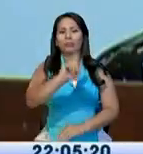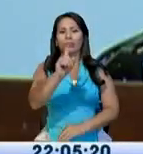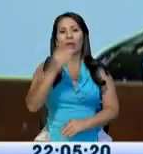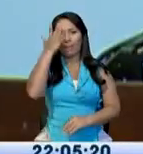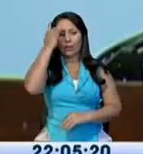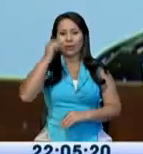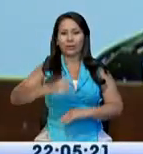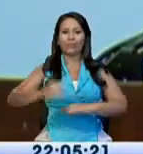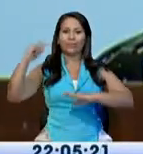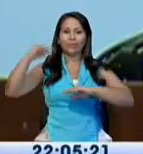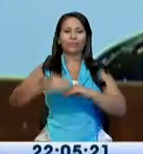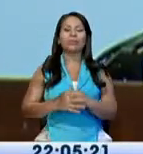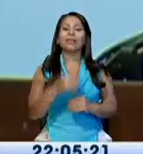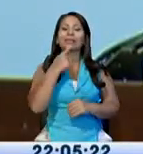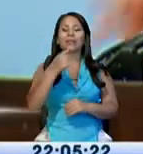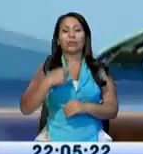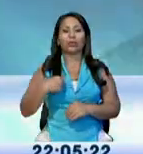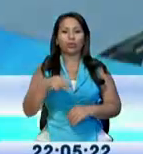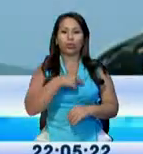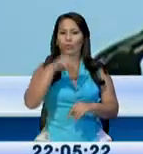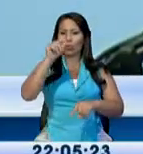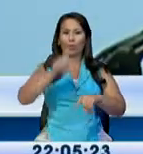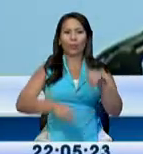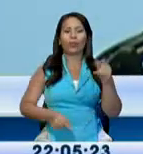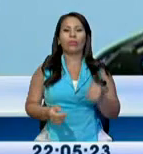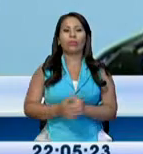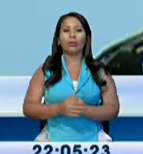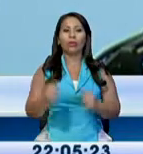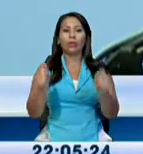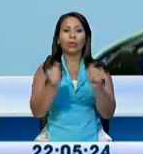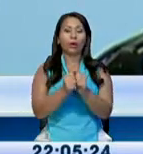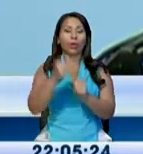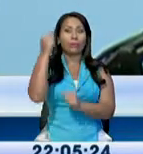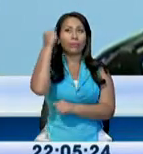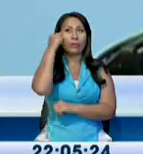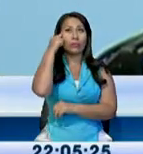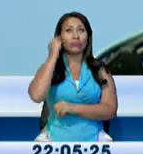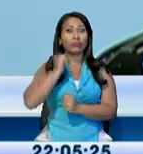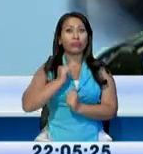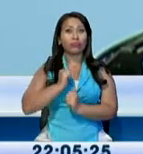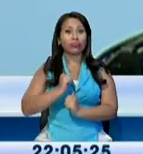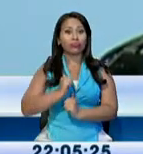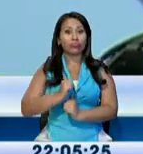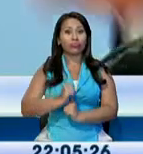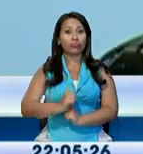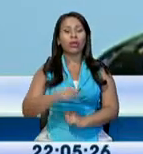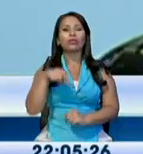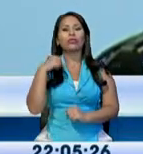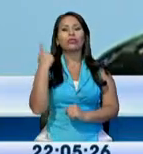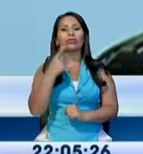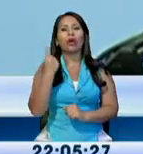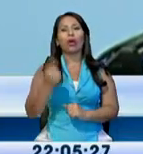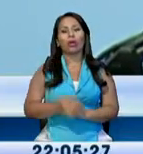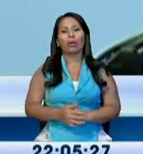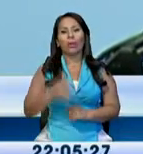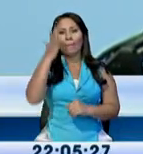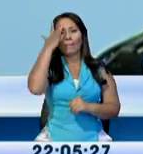no podemos quedarnos con el cargo de conciencia de simplemente por